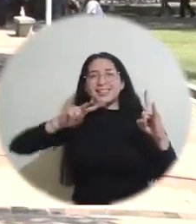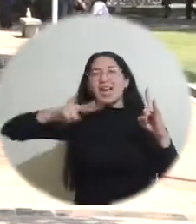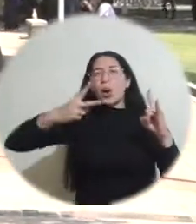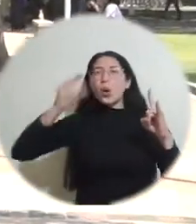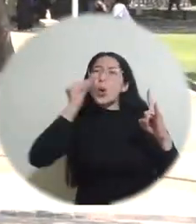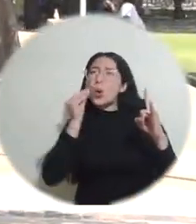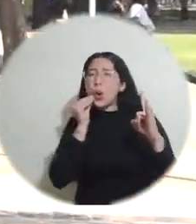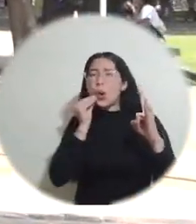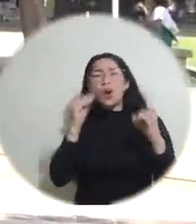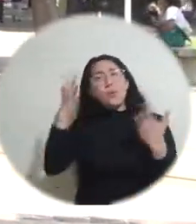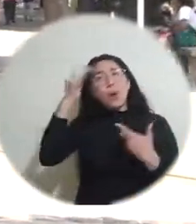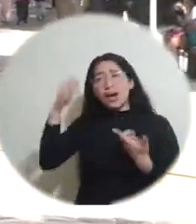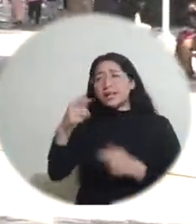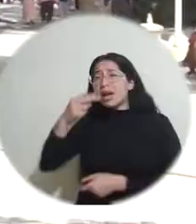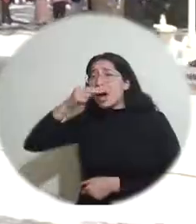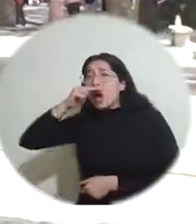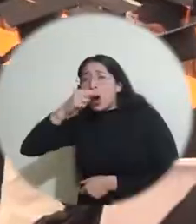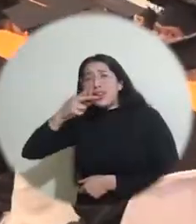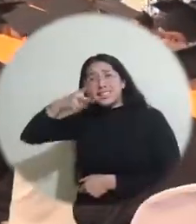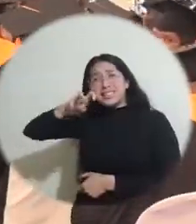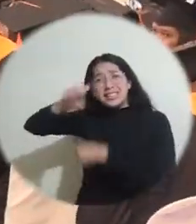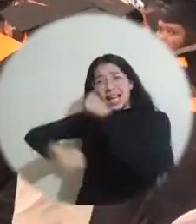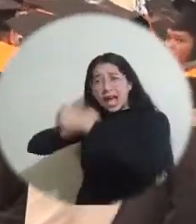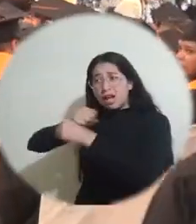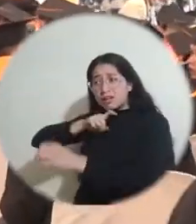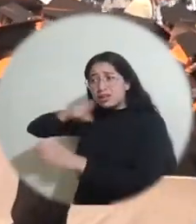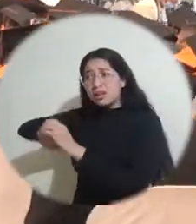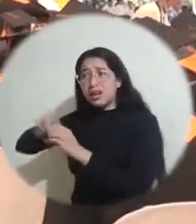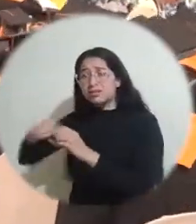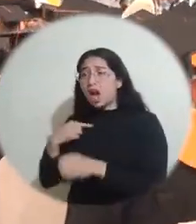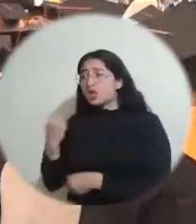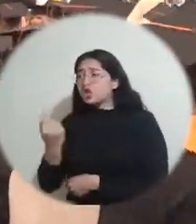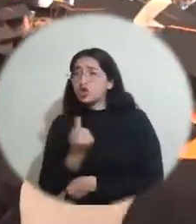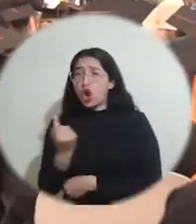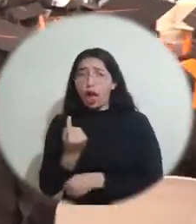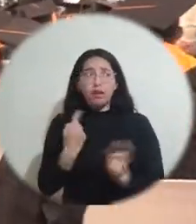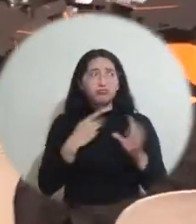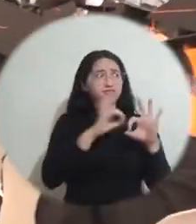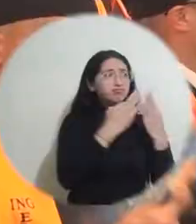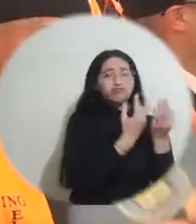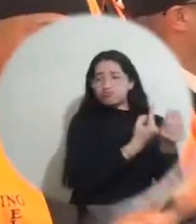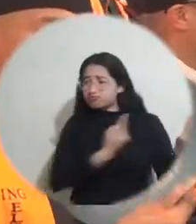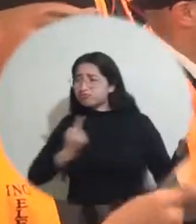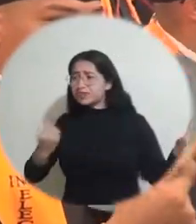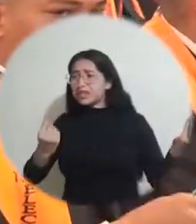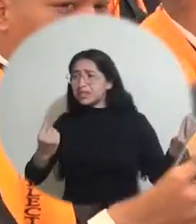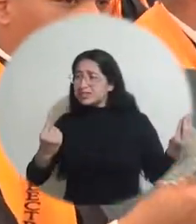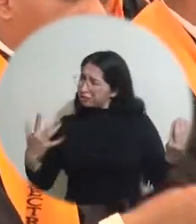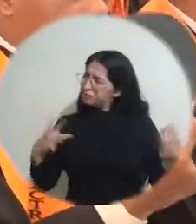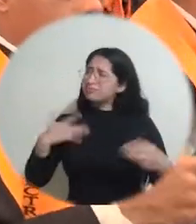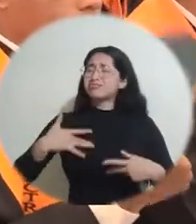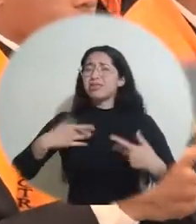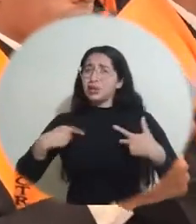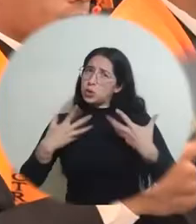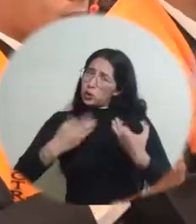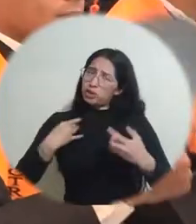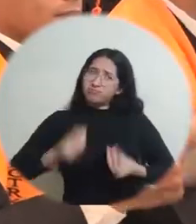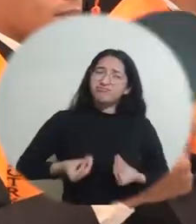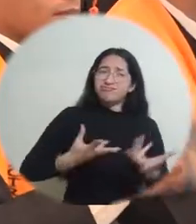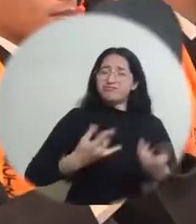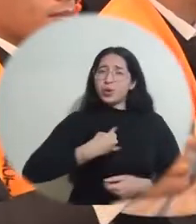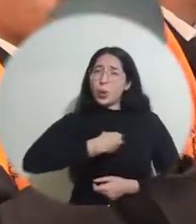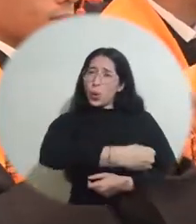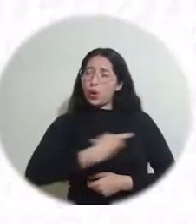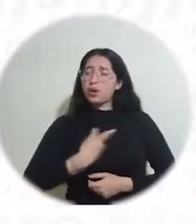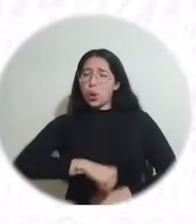hogar. Tenía tan solo 17 años y enfrentarse a este nuevo reto lejos de su familia era una motivación para llenar de orgullo a